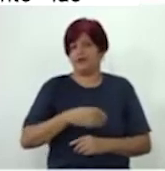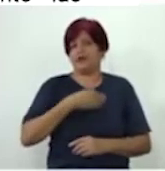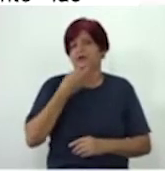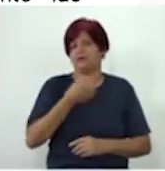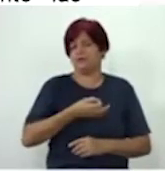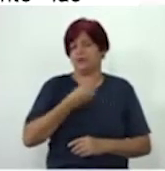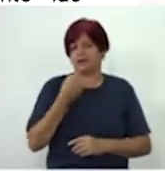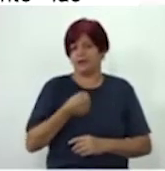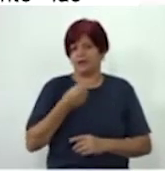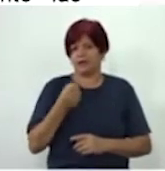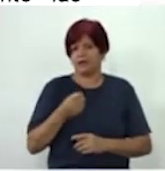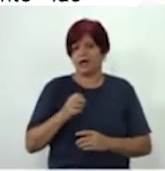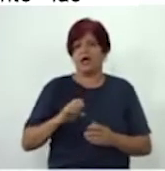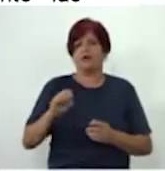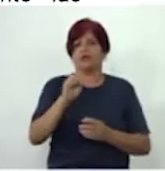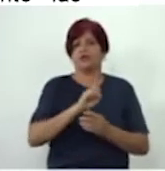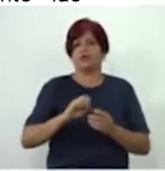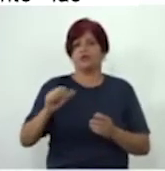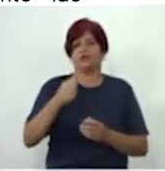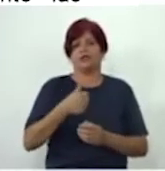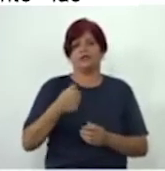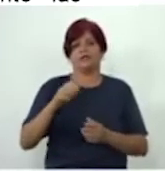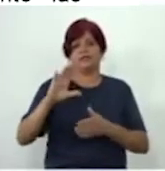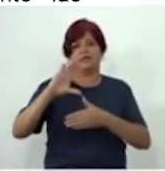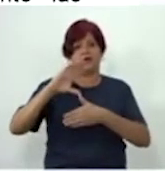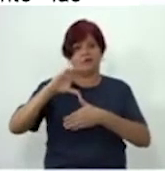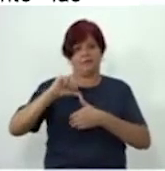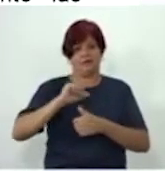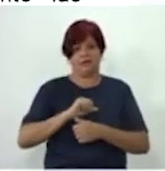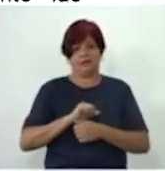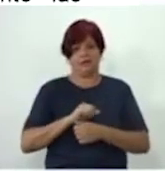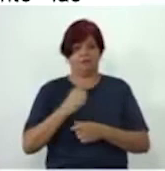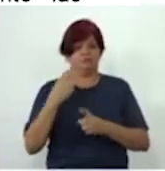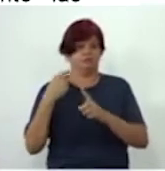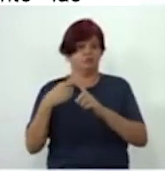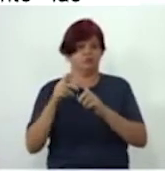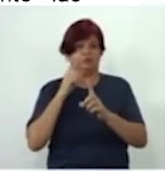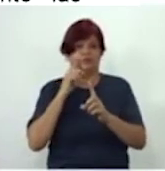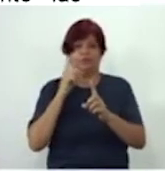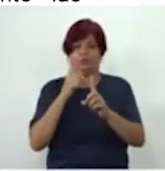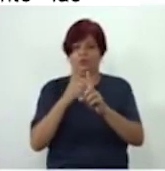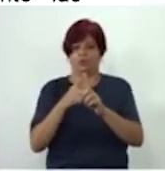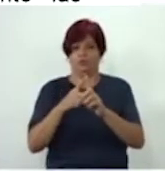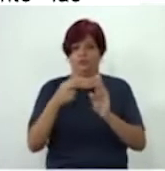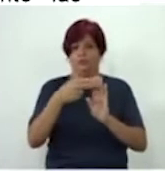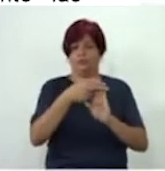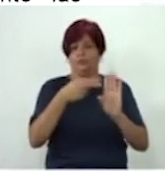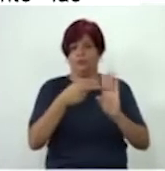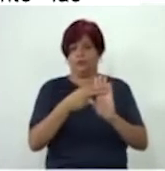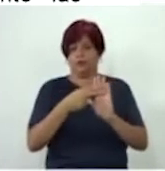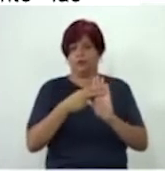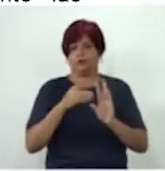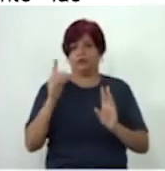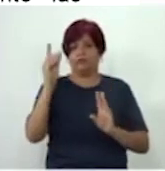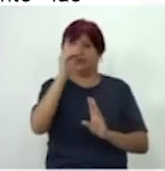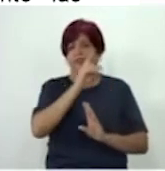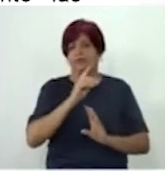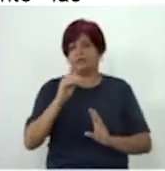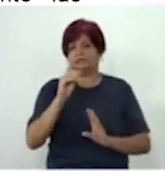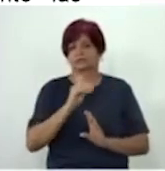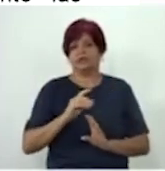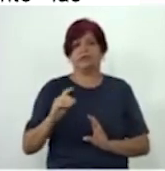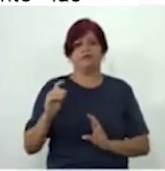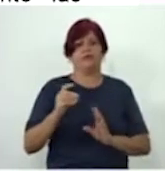en el continente americano. Otro objetivo de la asignatura en el grado es describir objetos,